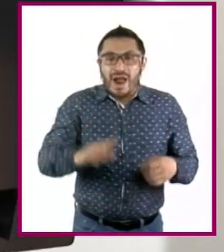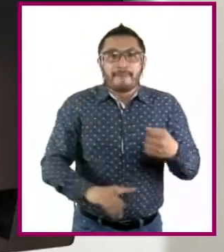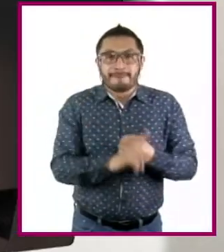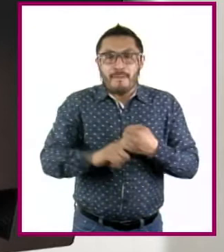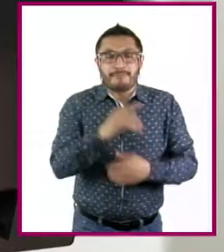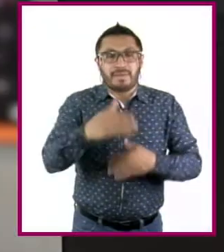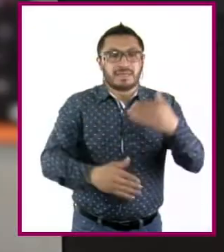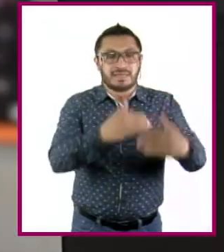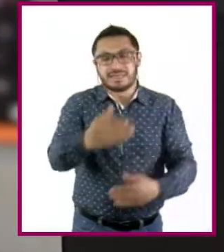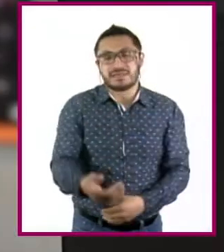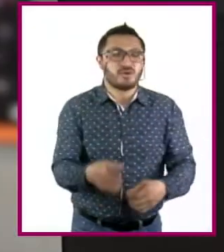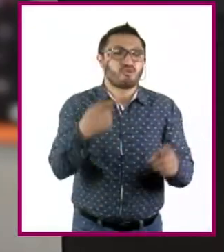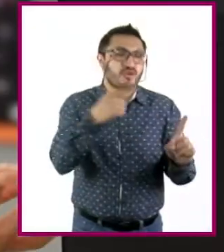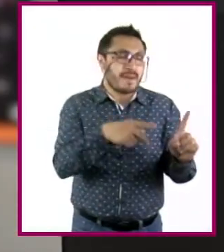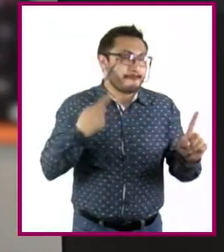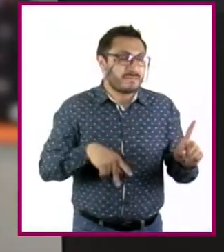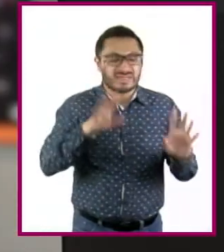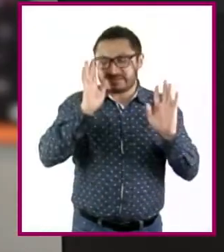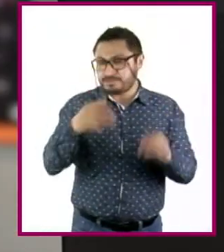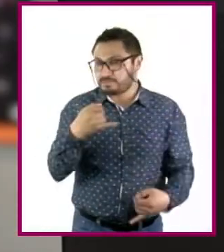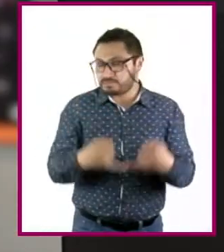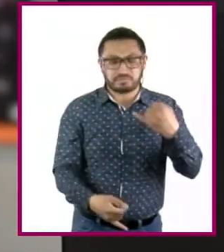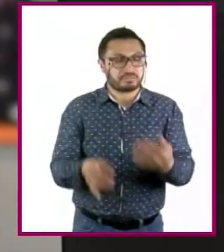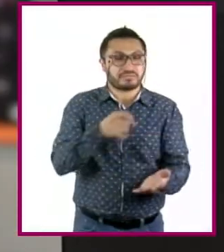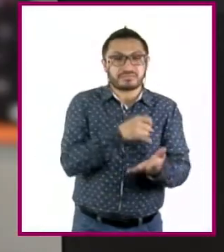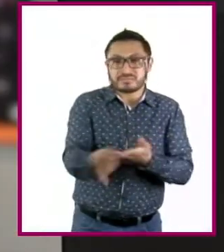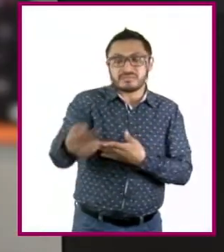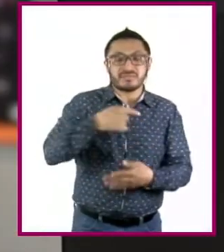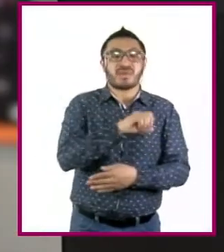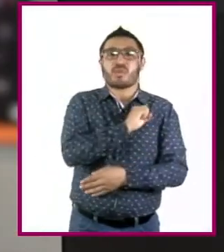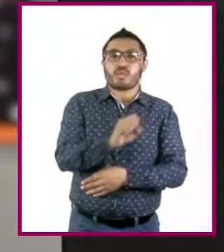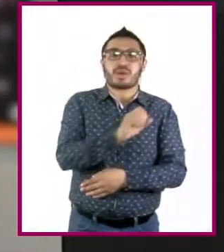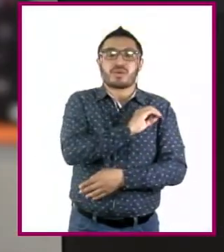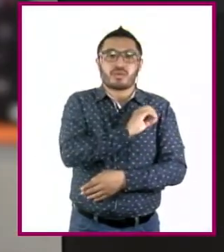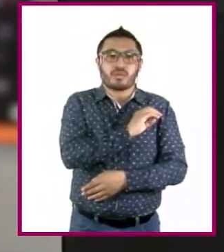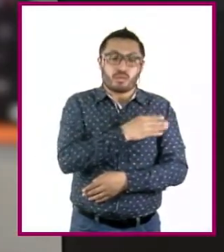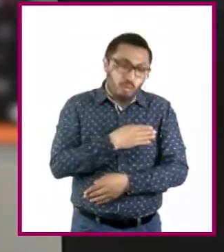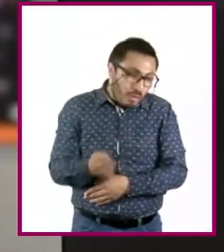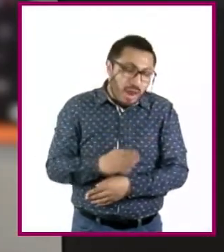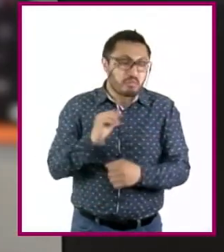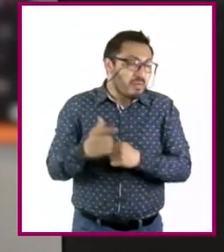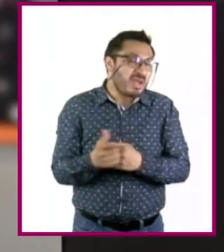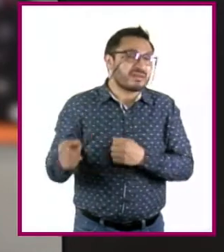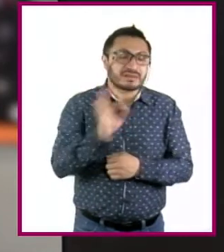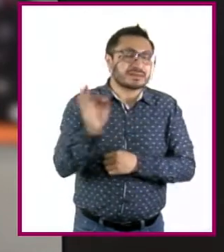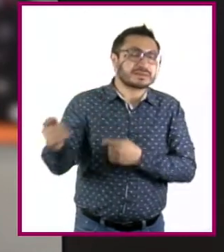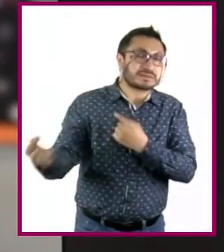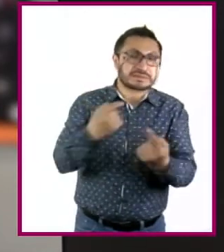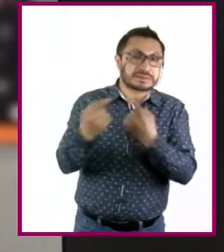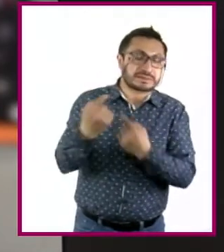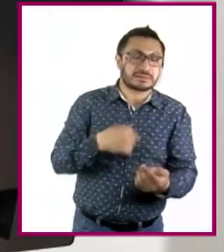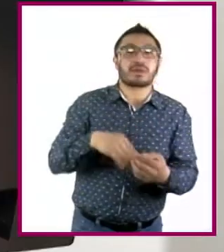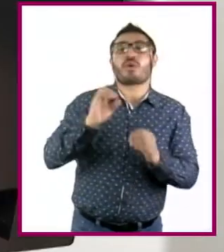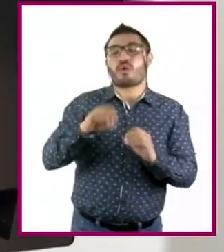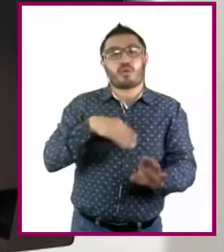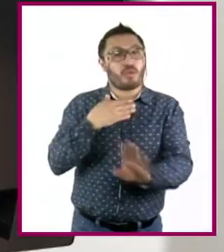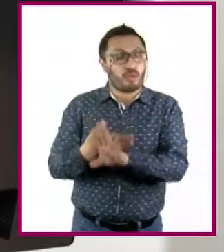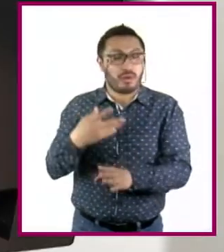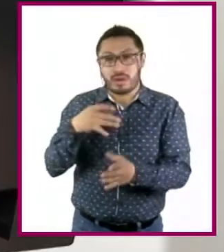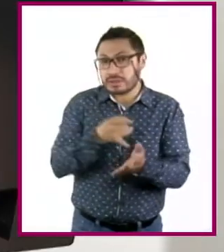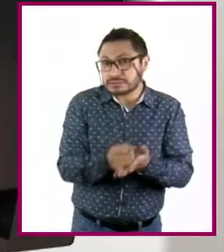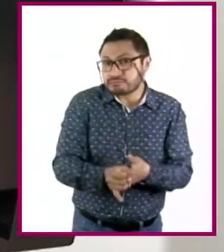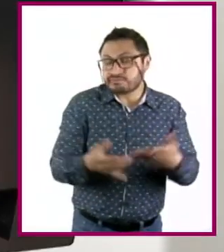que alguien nada más por ser juez ya pueda decidir si soy culpable o no de algo. ¿Qué tal si sus prejuicios afectan su decisión?